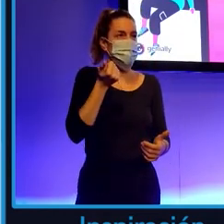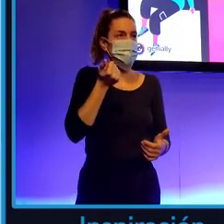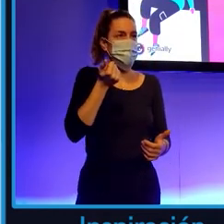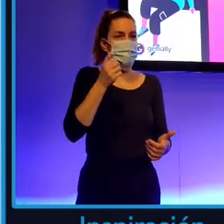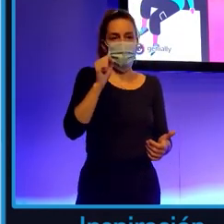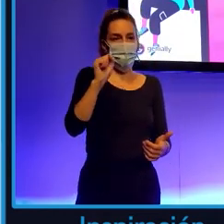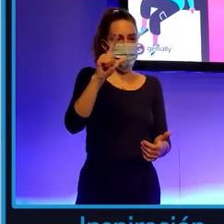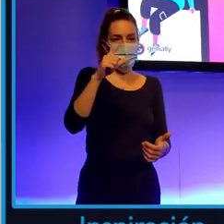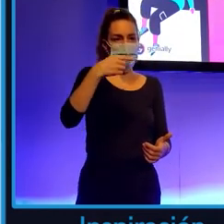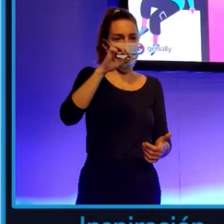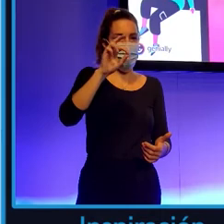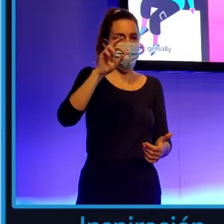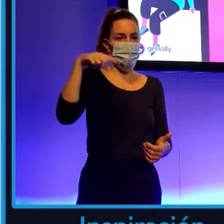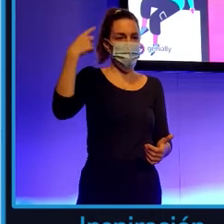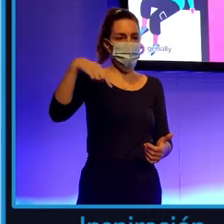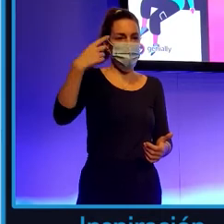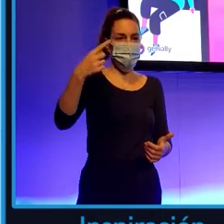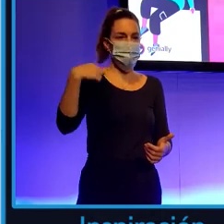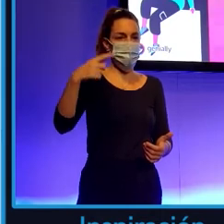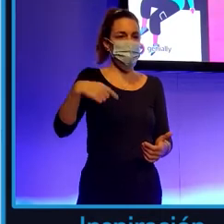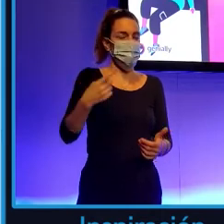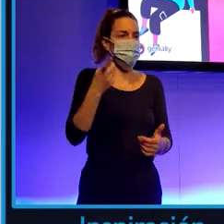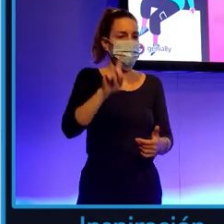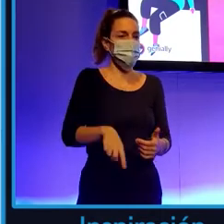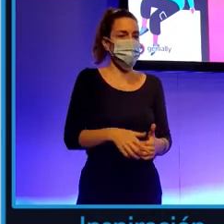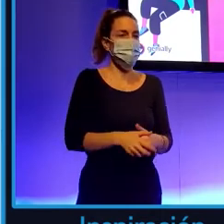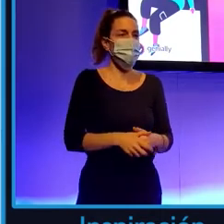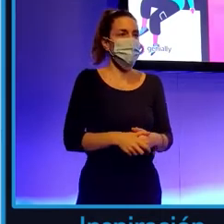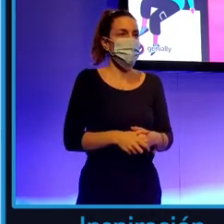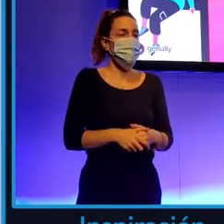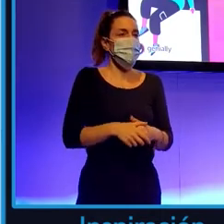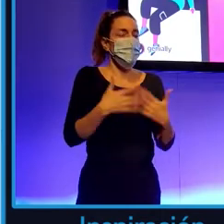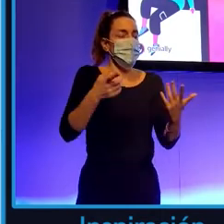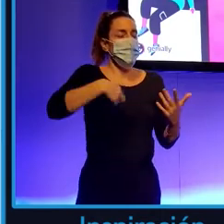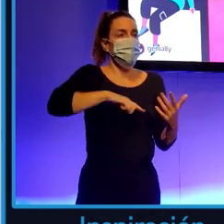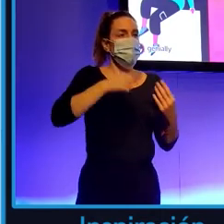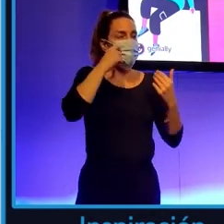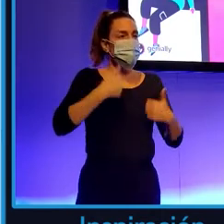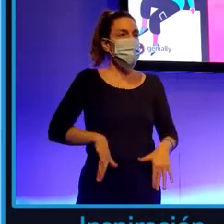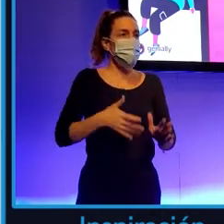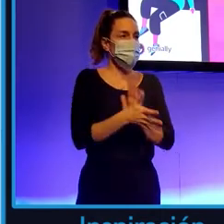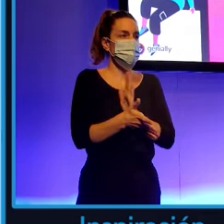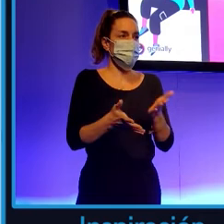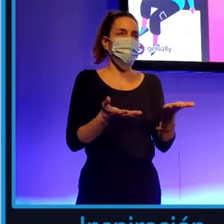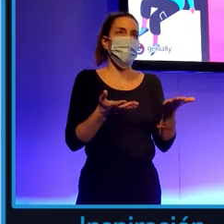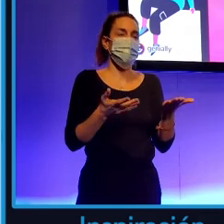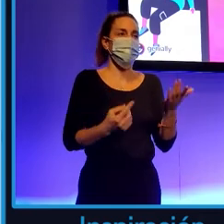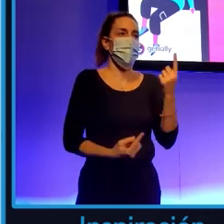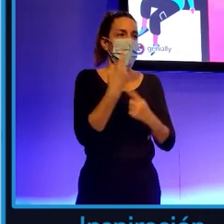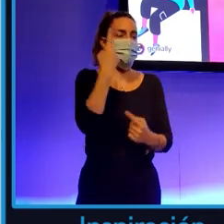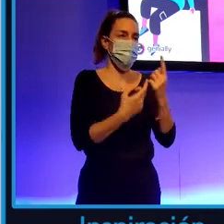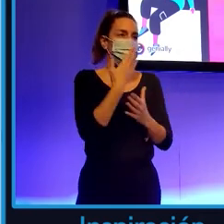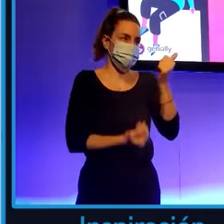nosotros es verdad que hay peligro es verdad que como somos humanos y nosotros mismos tenemos hijos sin saber que los tenemos